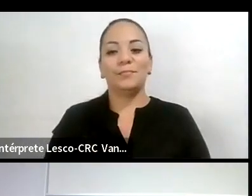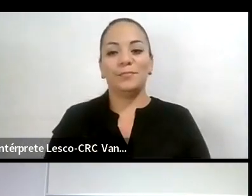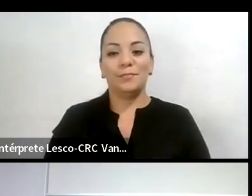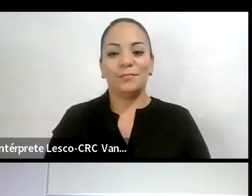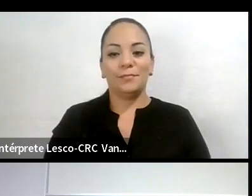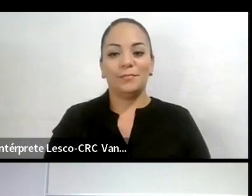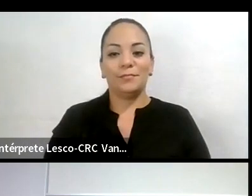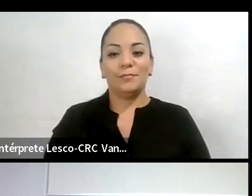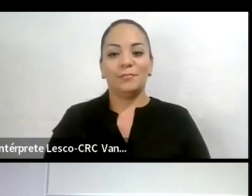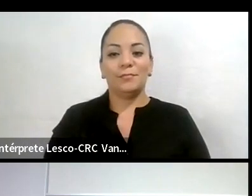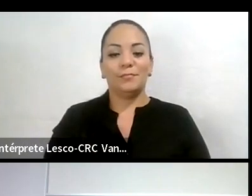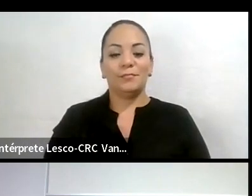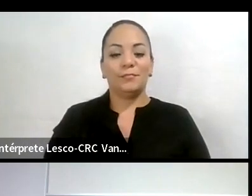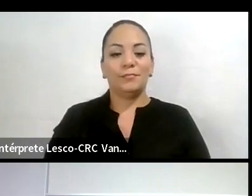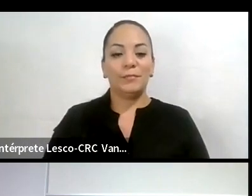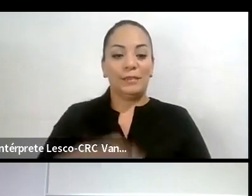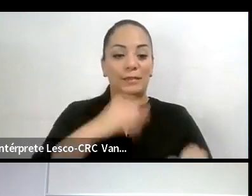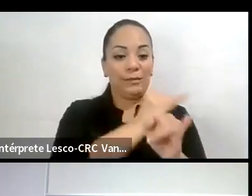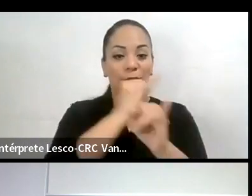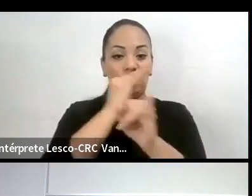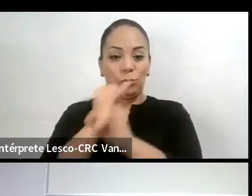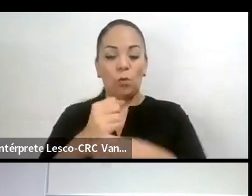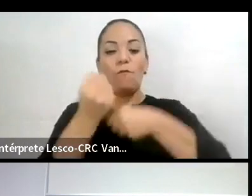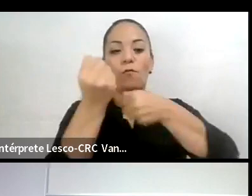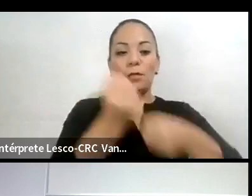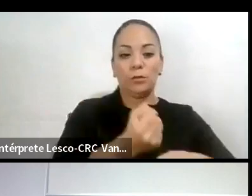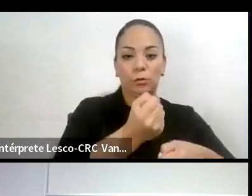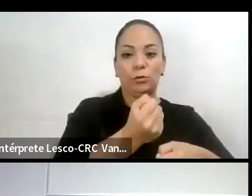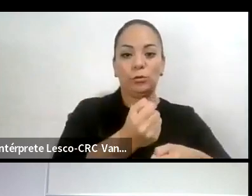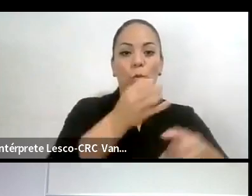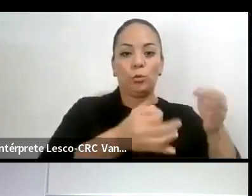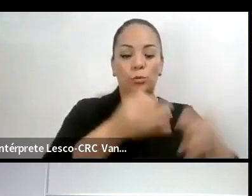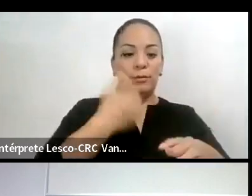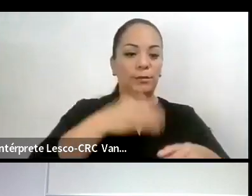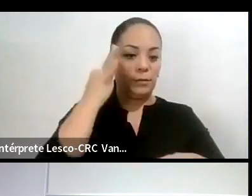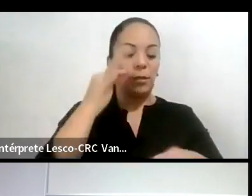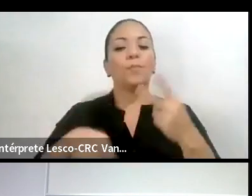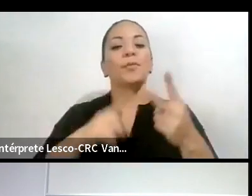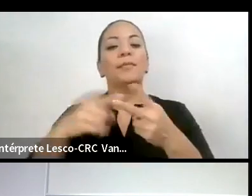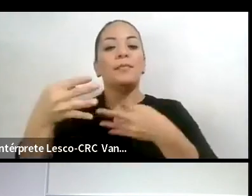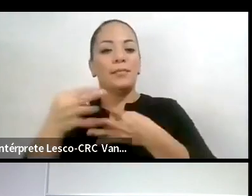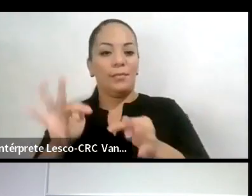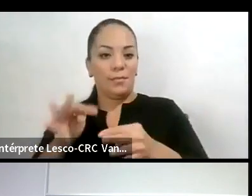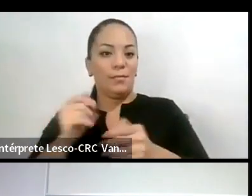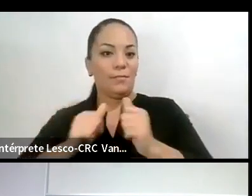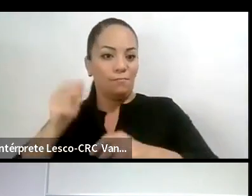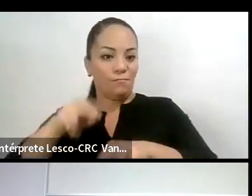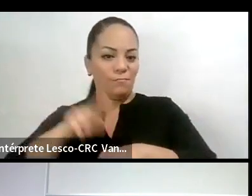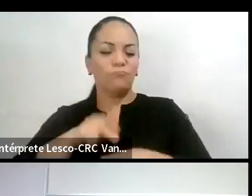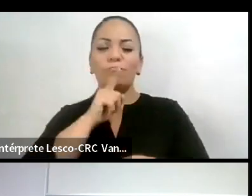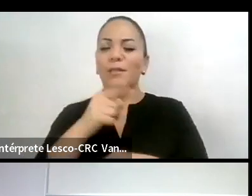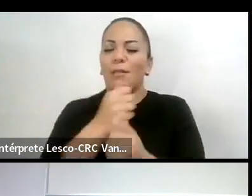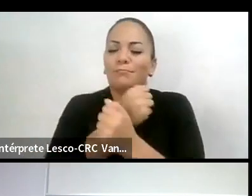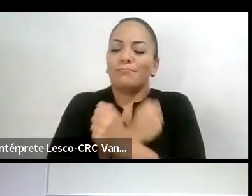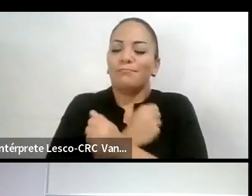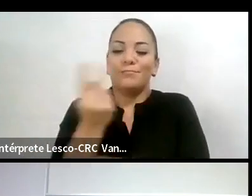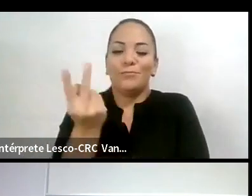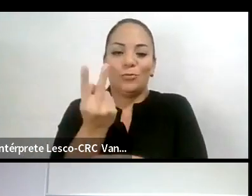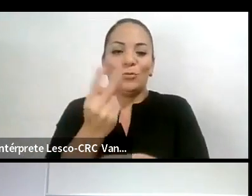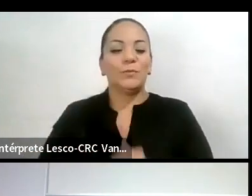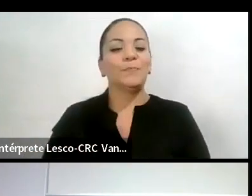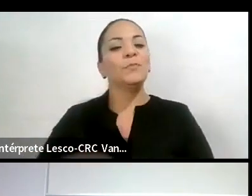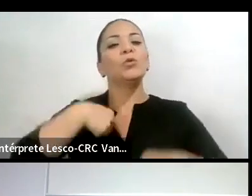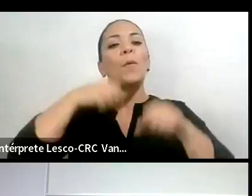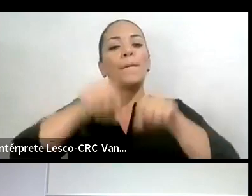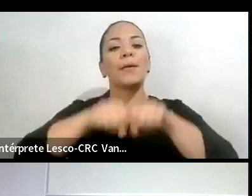estas dos instituciones, tanto la Fundación Justicia y Género como el taller, son muy queridas para mí. Yo me